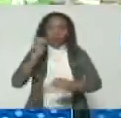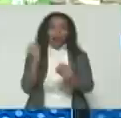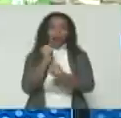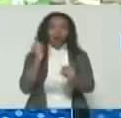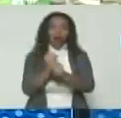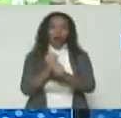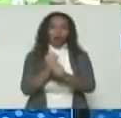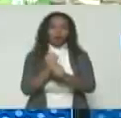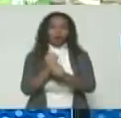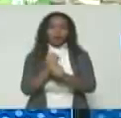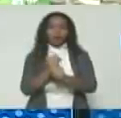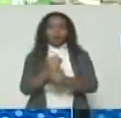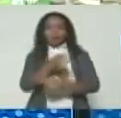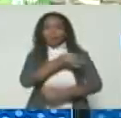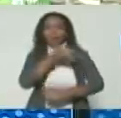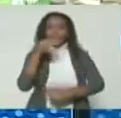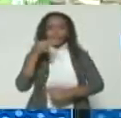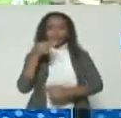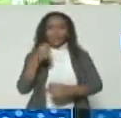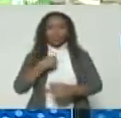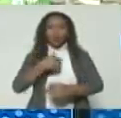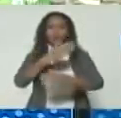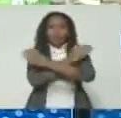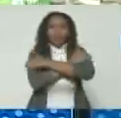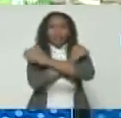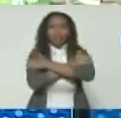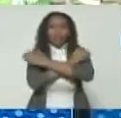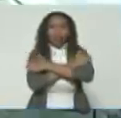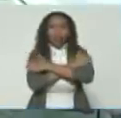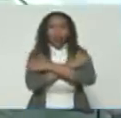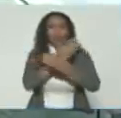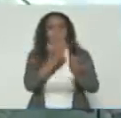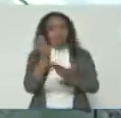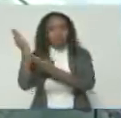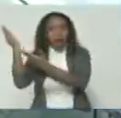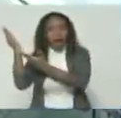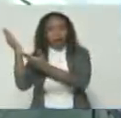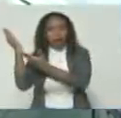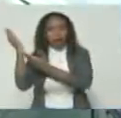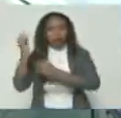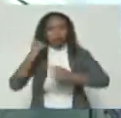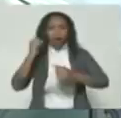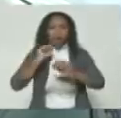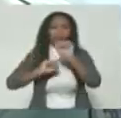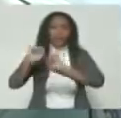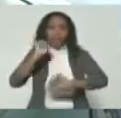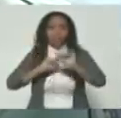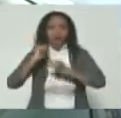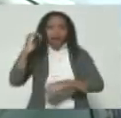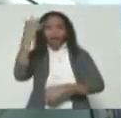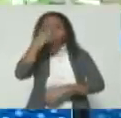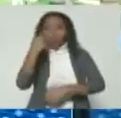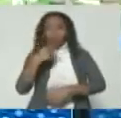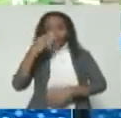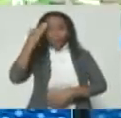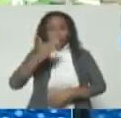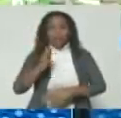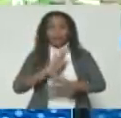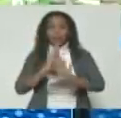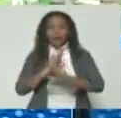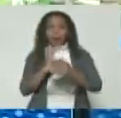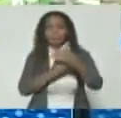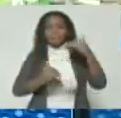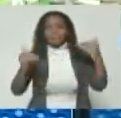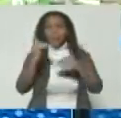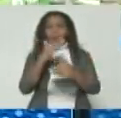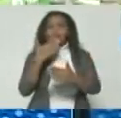honesto, combatiente. Lo felicito. Vayan al combate, la juventud militar. La juventud militar que ya son mayores generales.